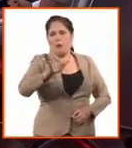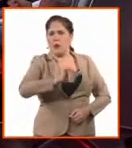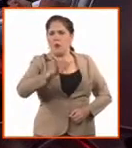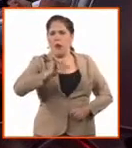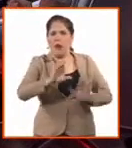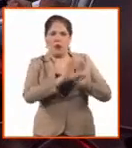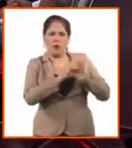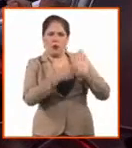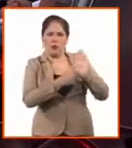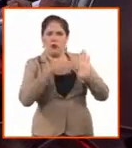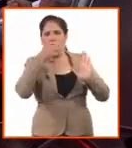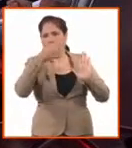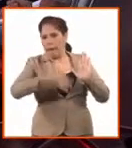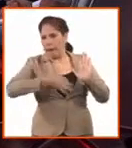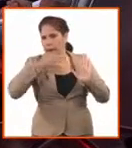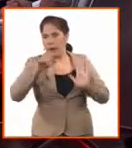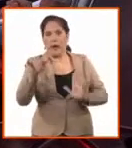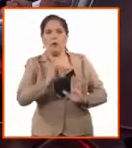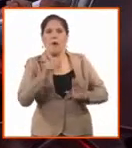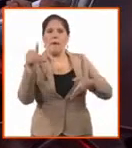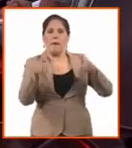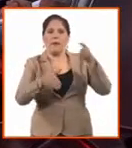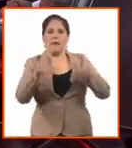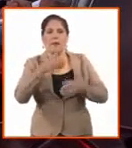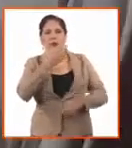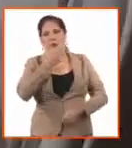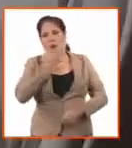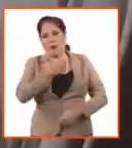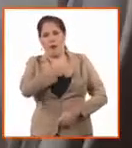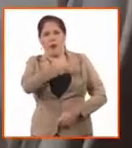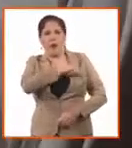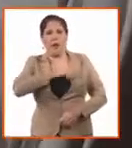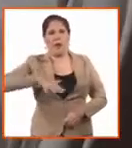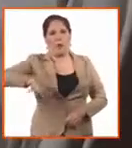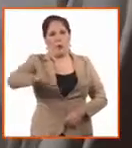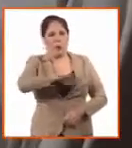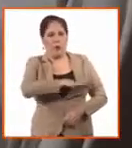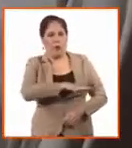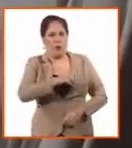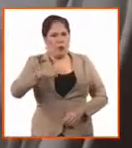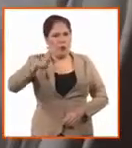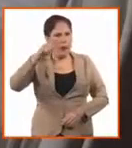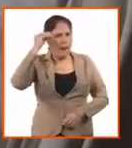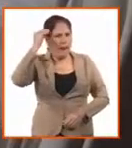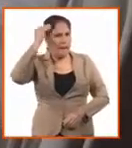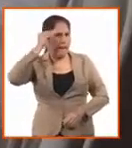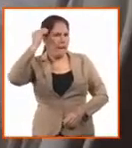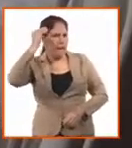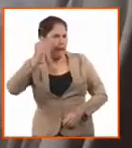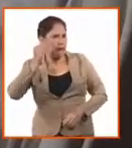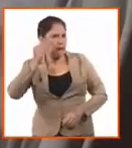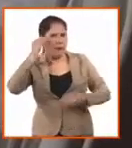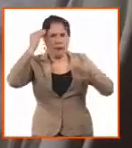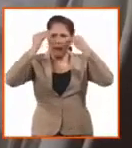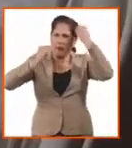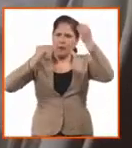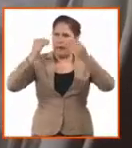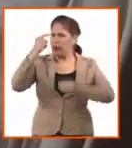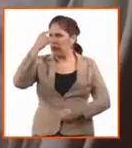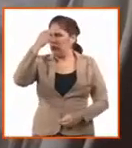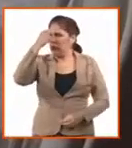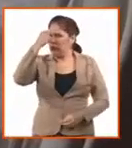constitución y también de participación popular y entender desde el pensamiento de elche